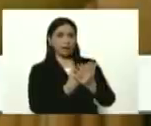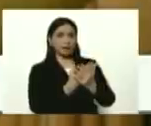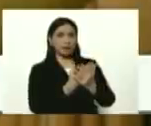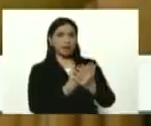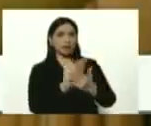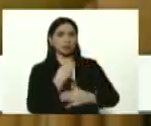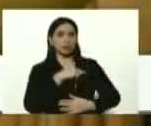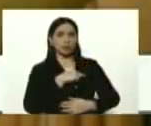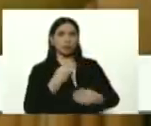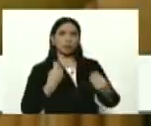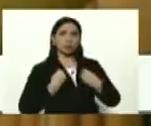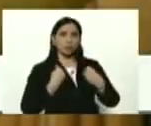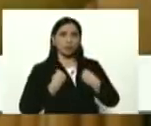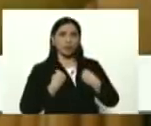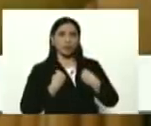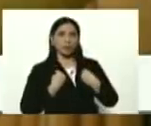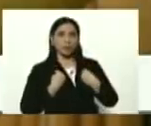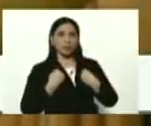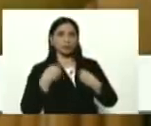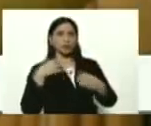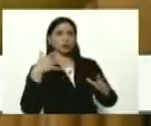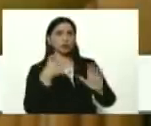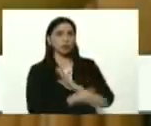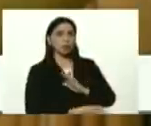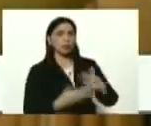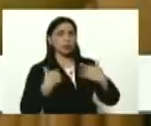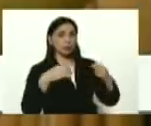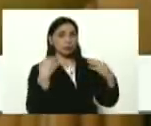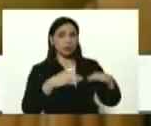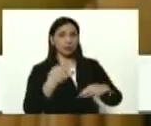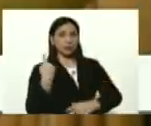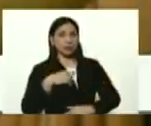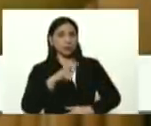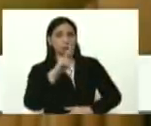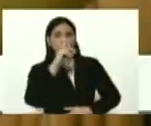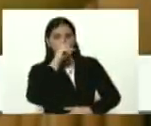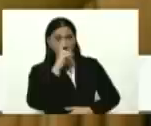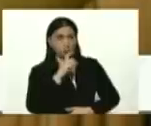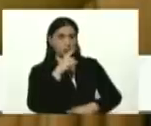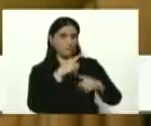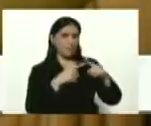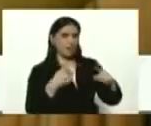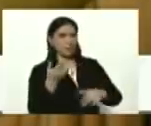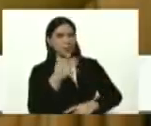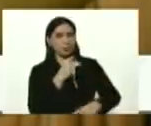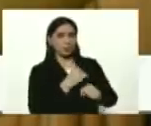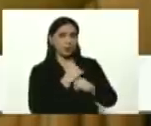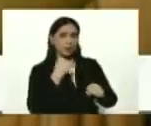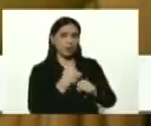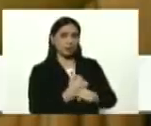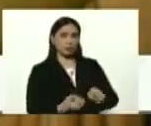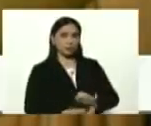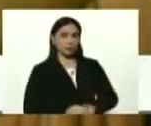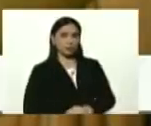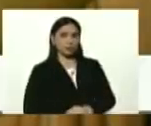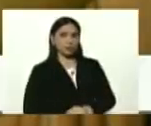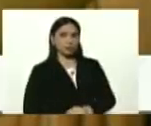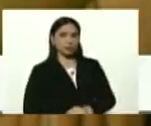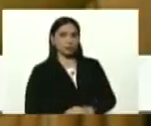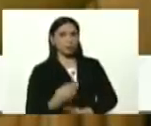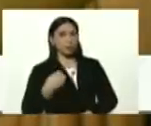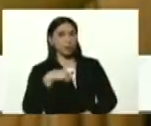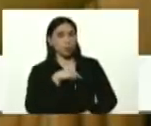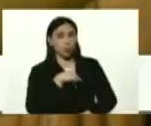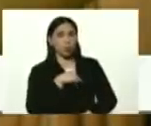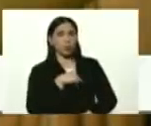En cuanto a la salud natural, presidente, decirle que tenemos 2 años y medio más o menos trabajando,